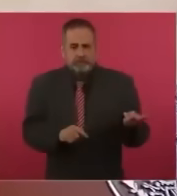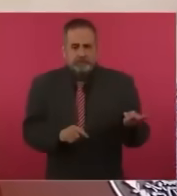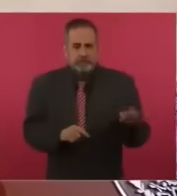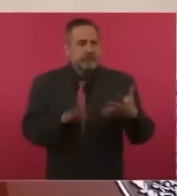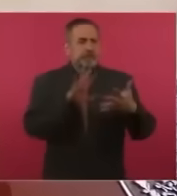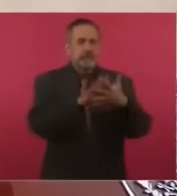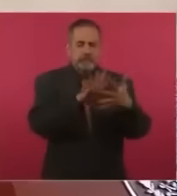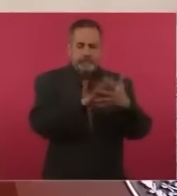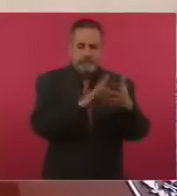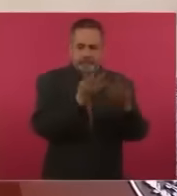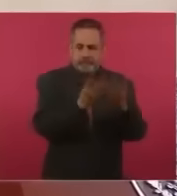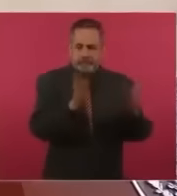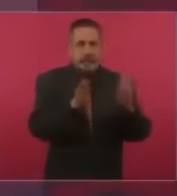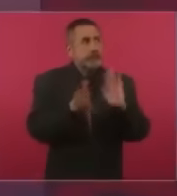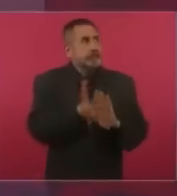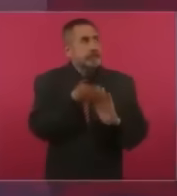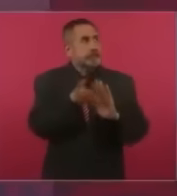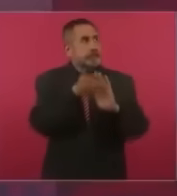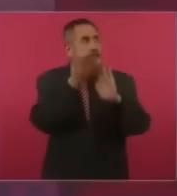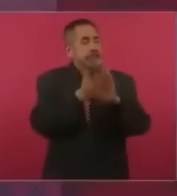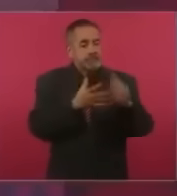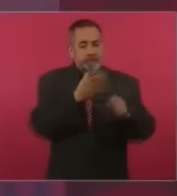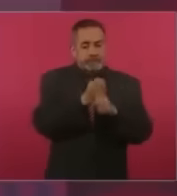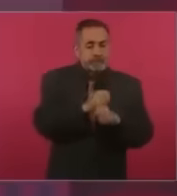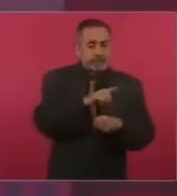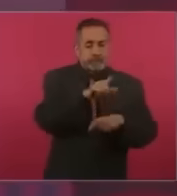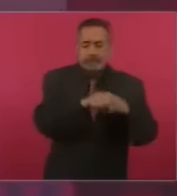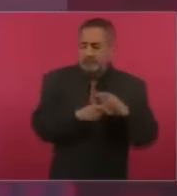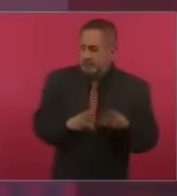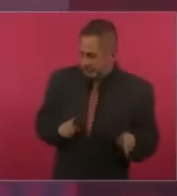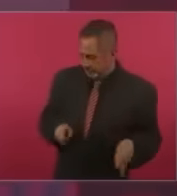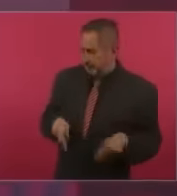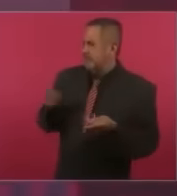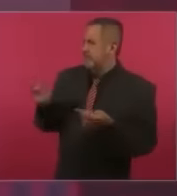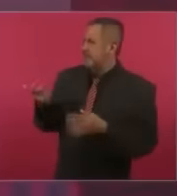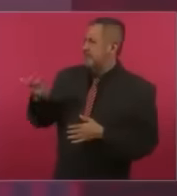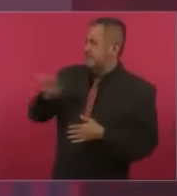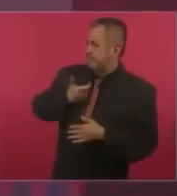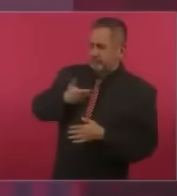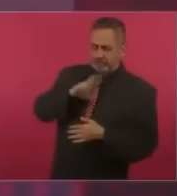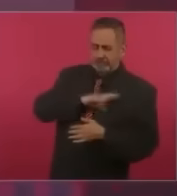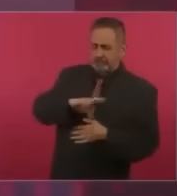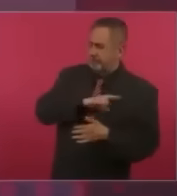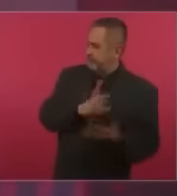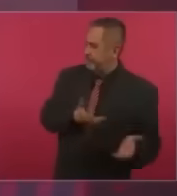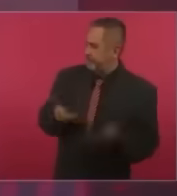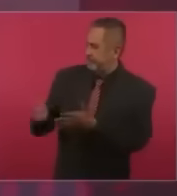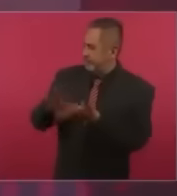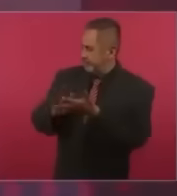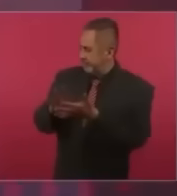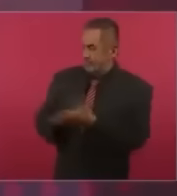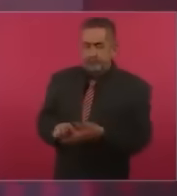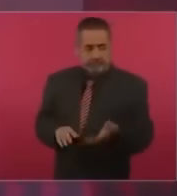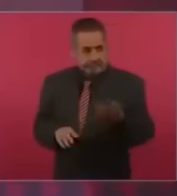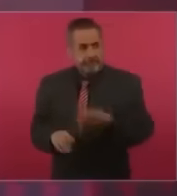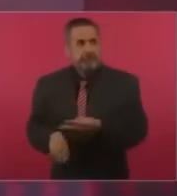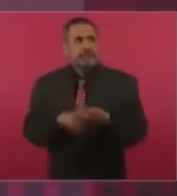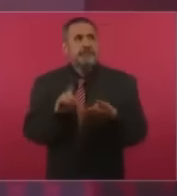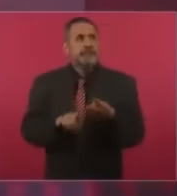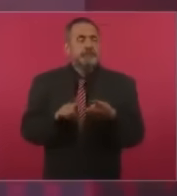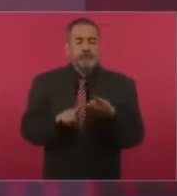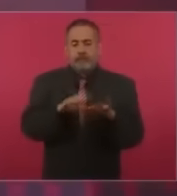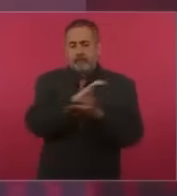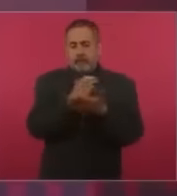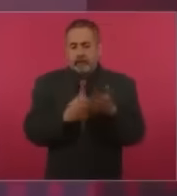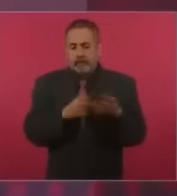pretensión de edificar un Supra poder presidencial que jibarice a los otros para despegar sin molestos obstáculos las ocurrencias del ejecutivo